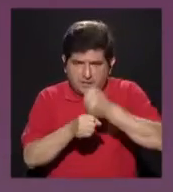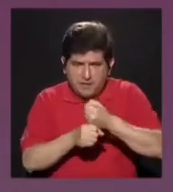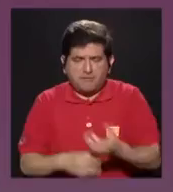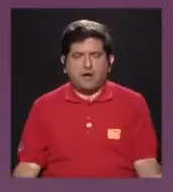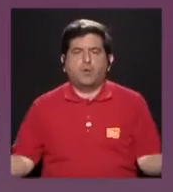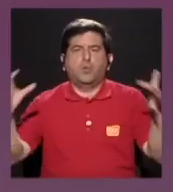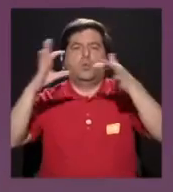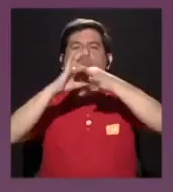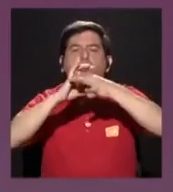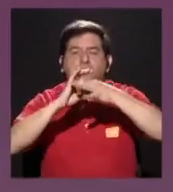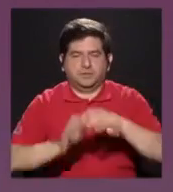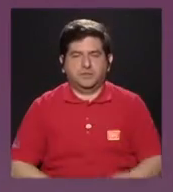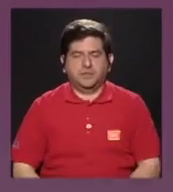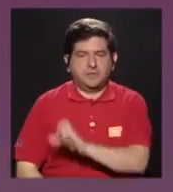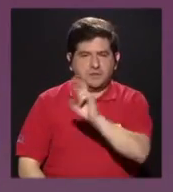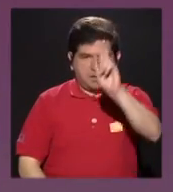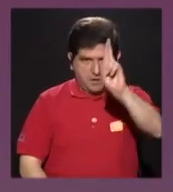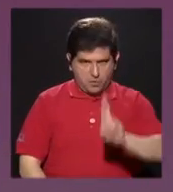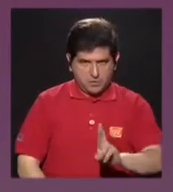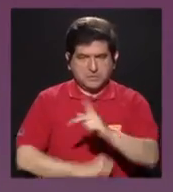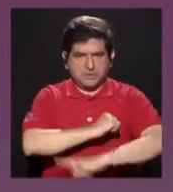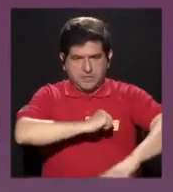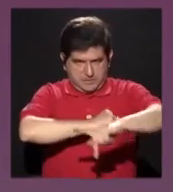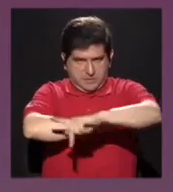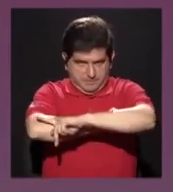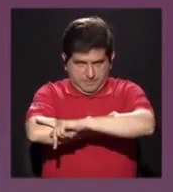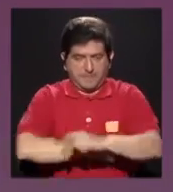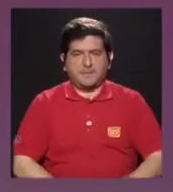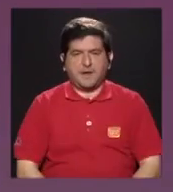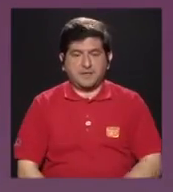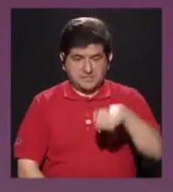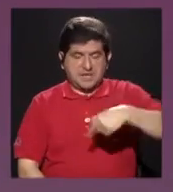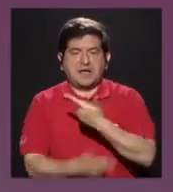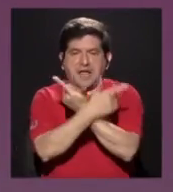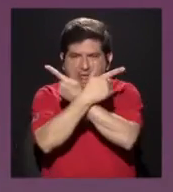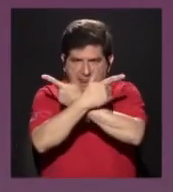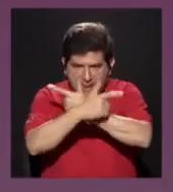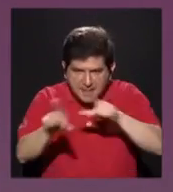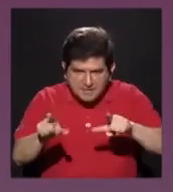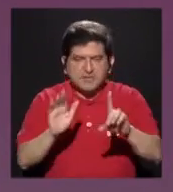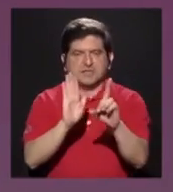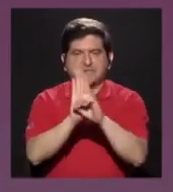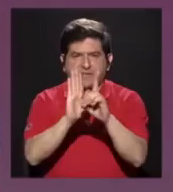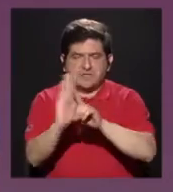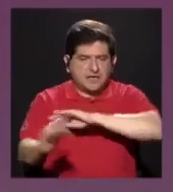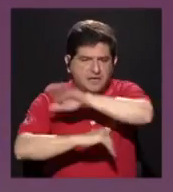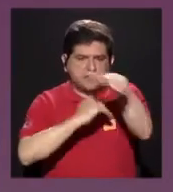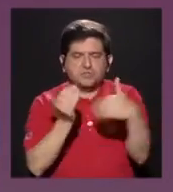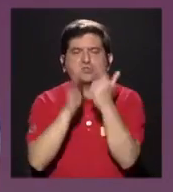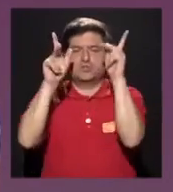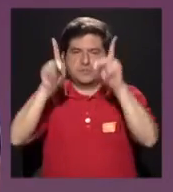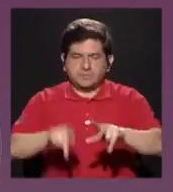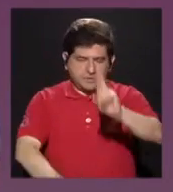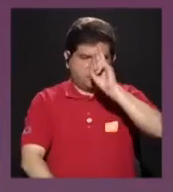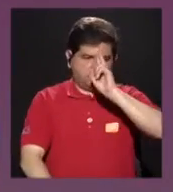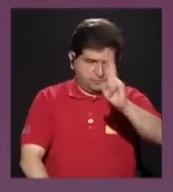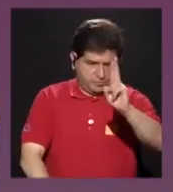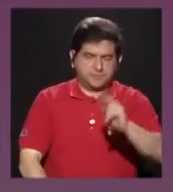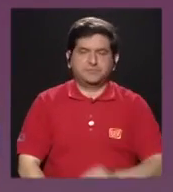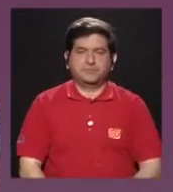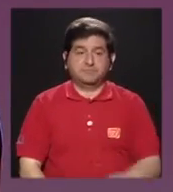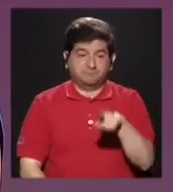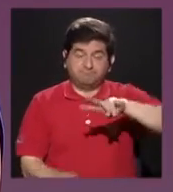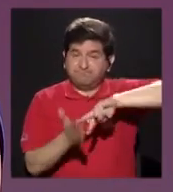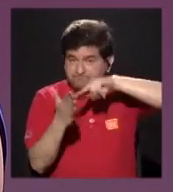conjunta para que costa rica sea un país donde la libertad donde los derechos de todas las personas sean respetados y en